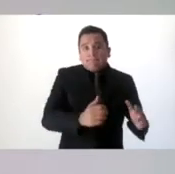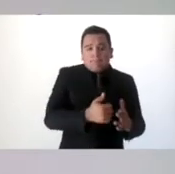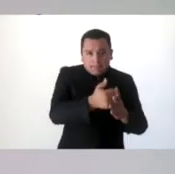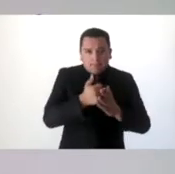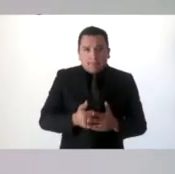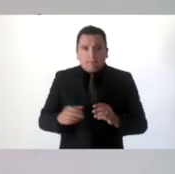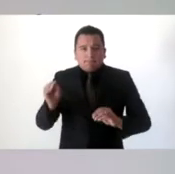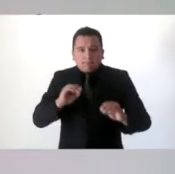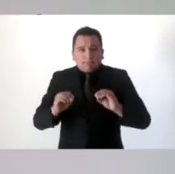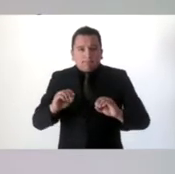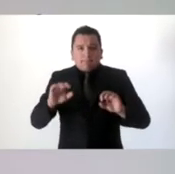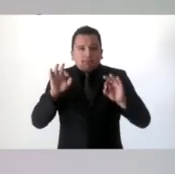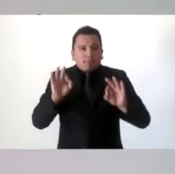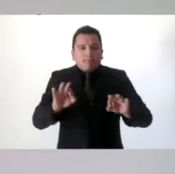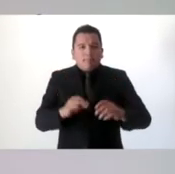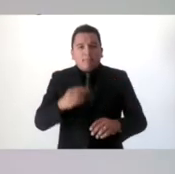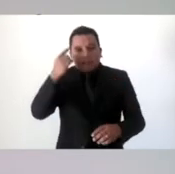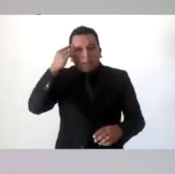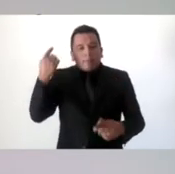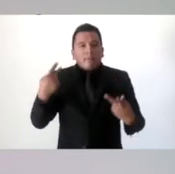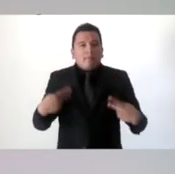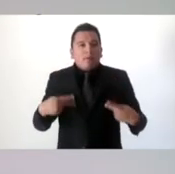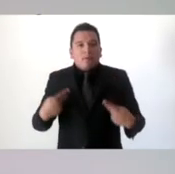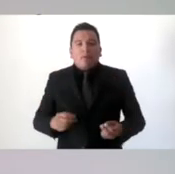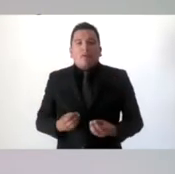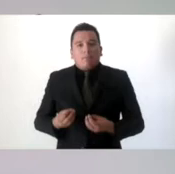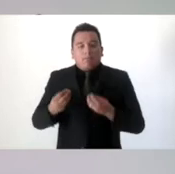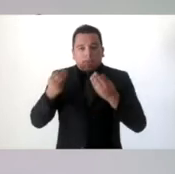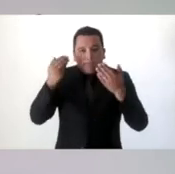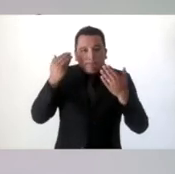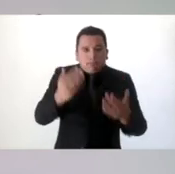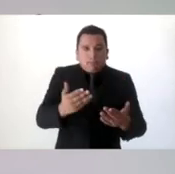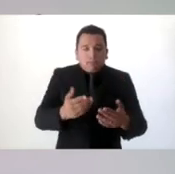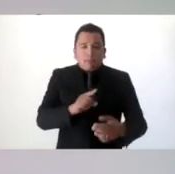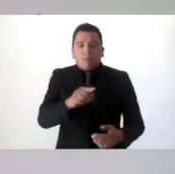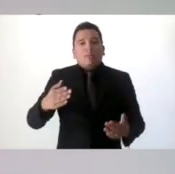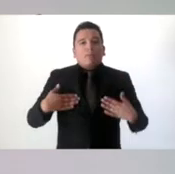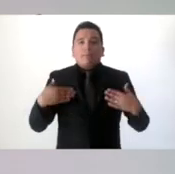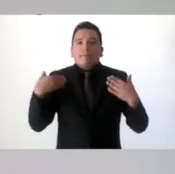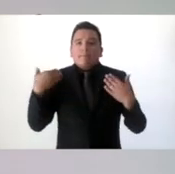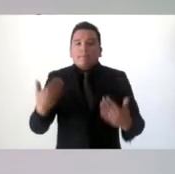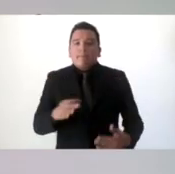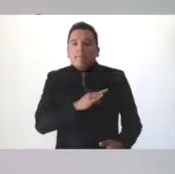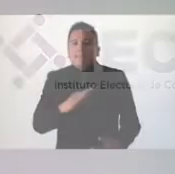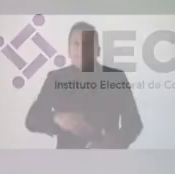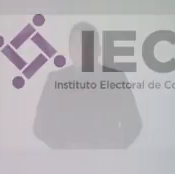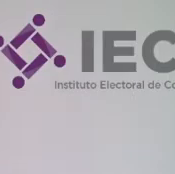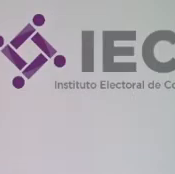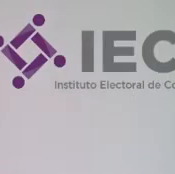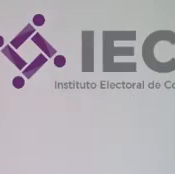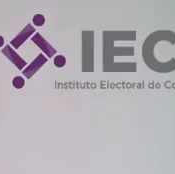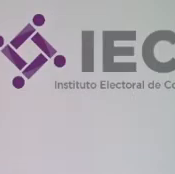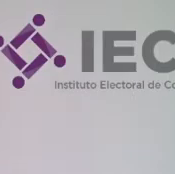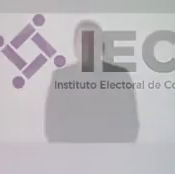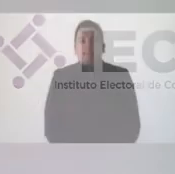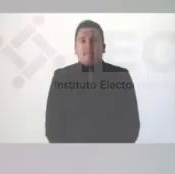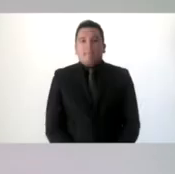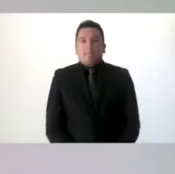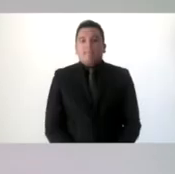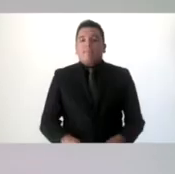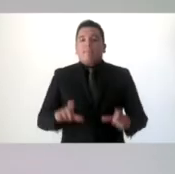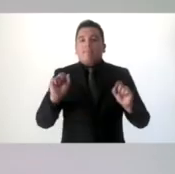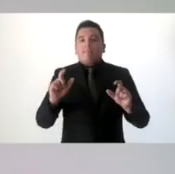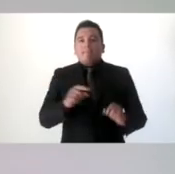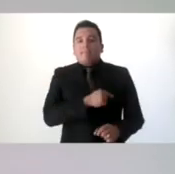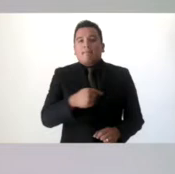institutos electorales locales, de llevarle a la ciudadanía, a la sociedad, la credibilidad de estos sistemas. Y lo mismo queremos